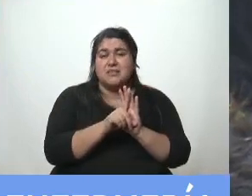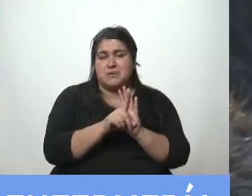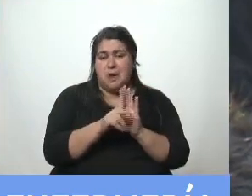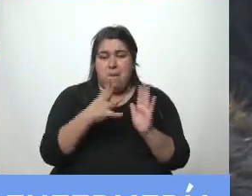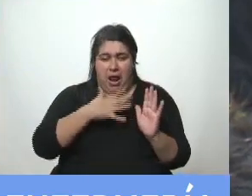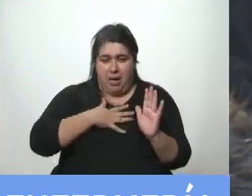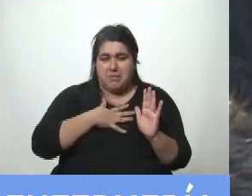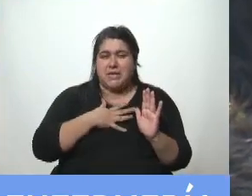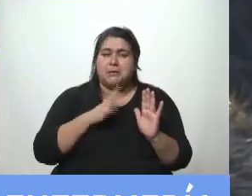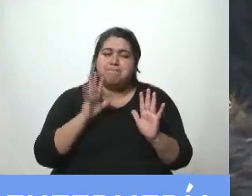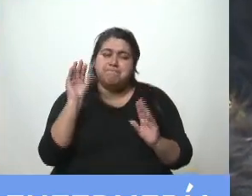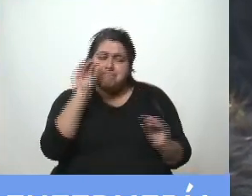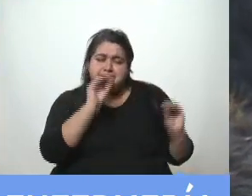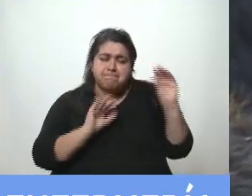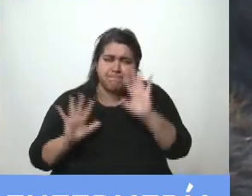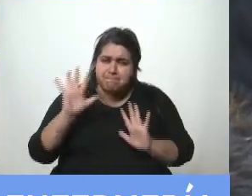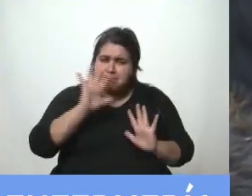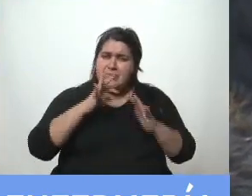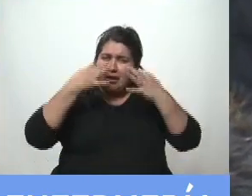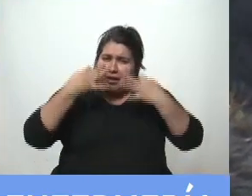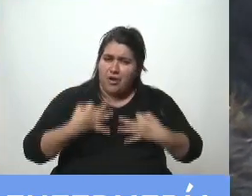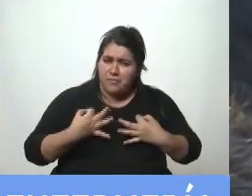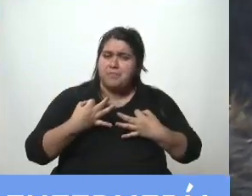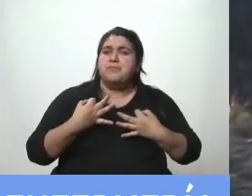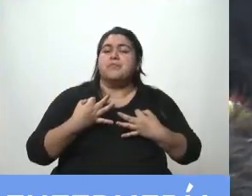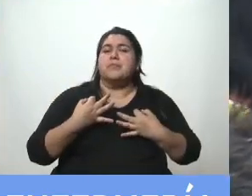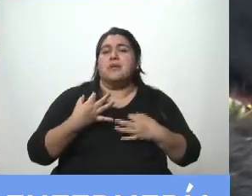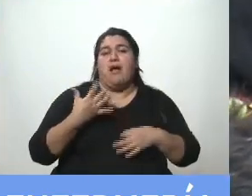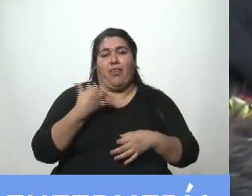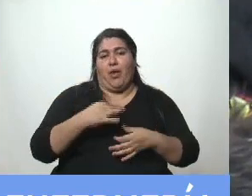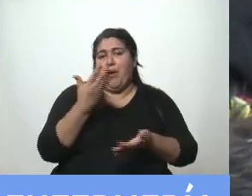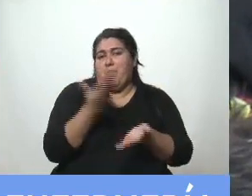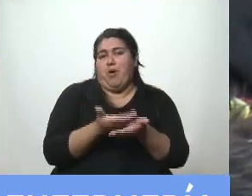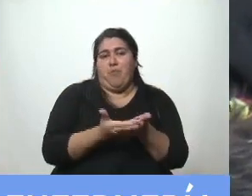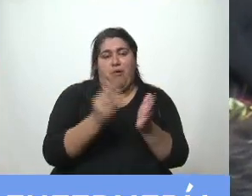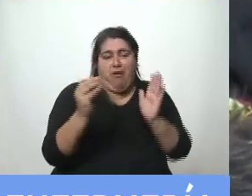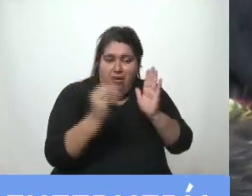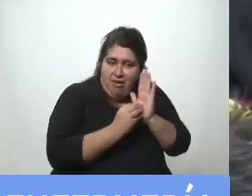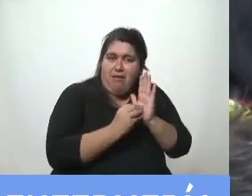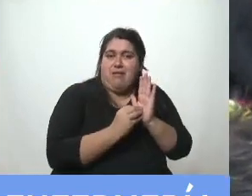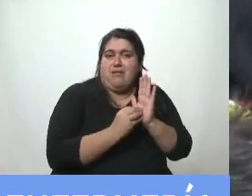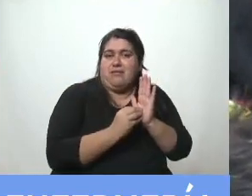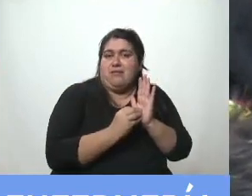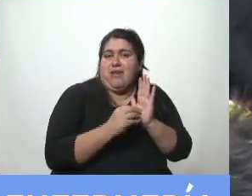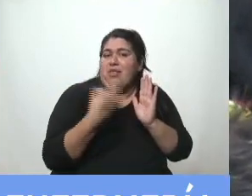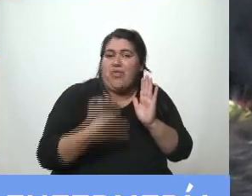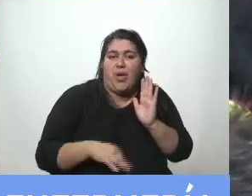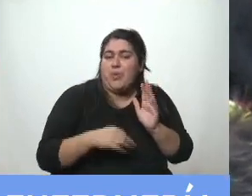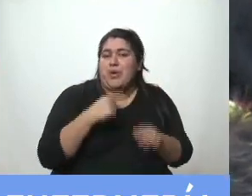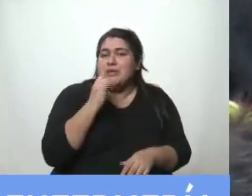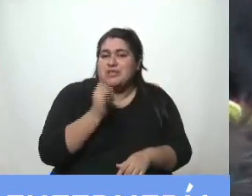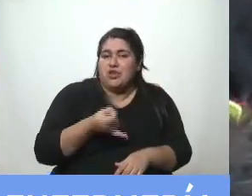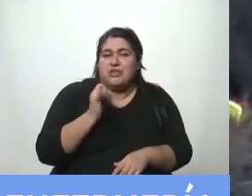de estructurar su funcionamiento, tiene que estar planteado esto, que debe llegar